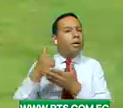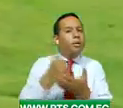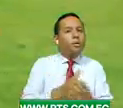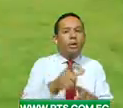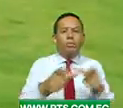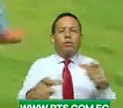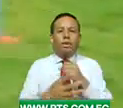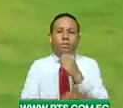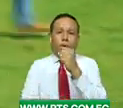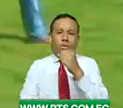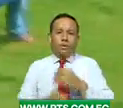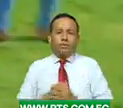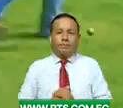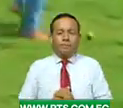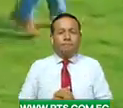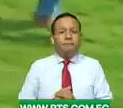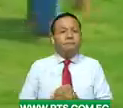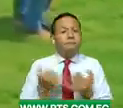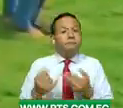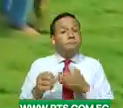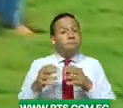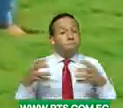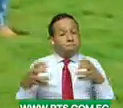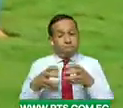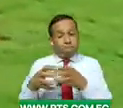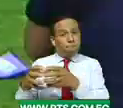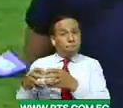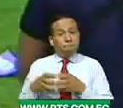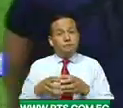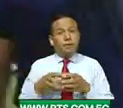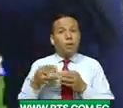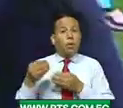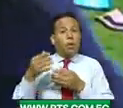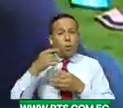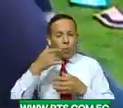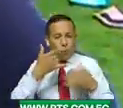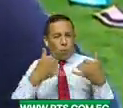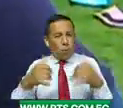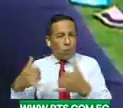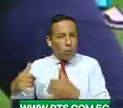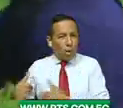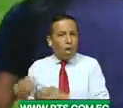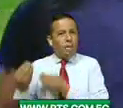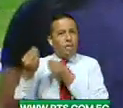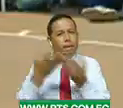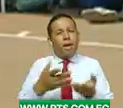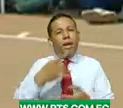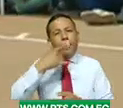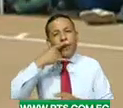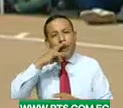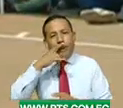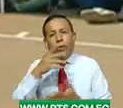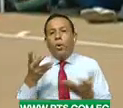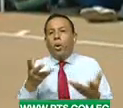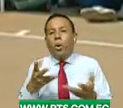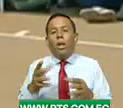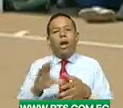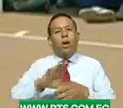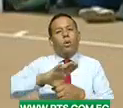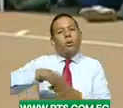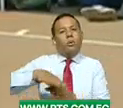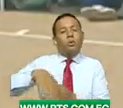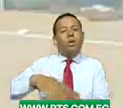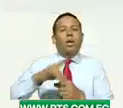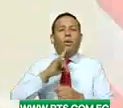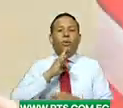A través de la campaña Toy for Tots o Juguetes para Niños, se realizó este agasajo navideño en el consulado de Estados Unidos en Guayaquil.